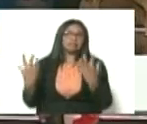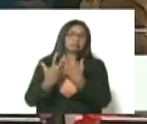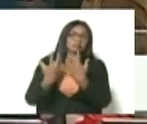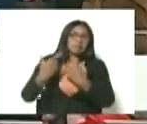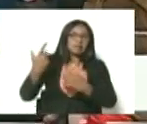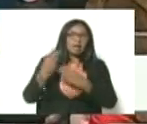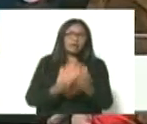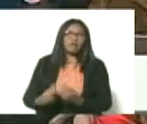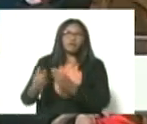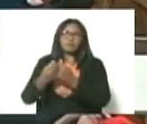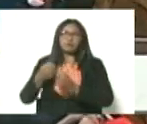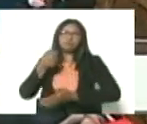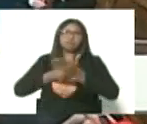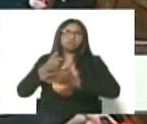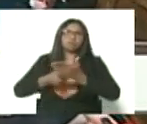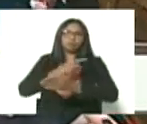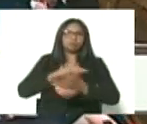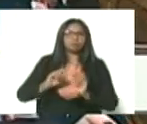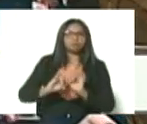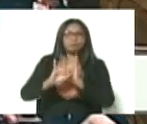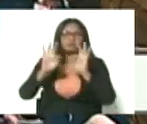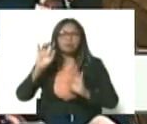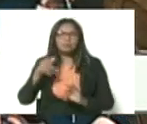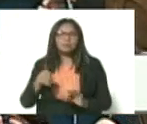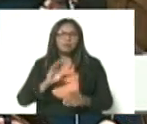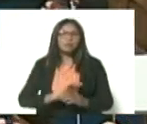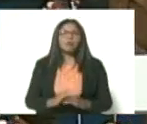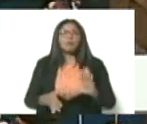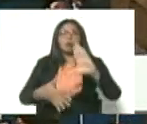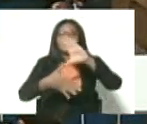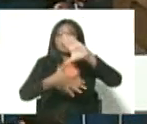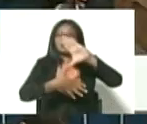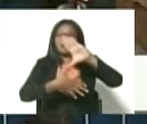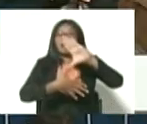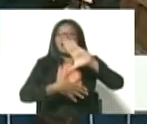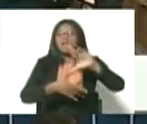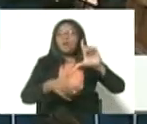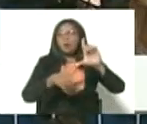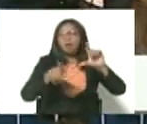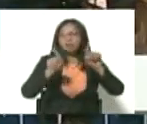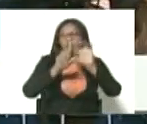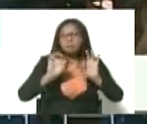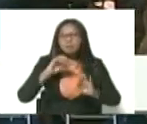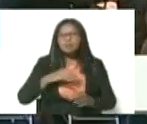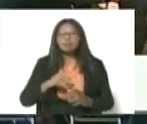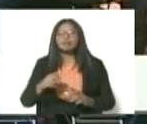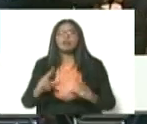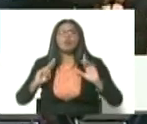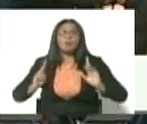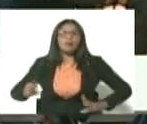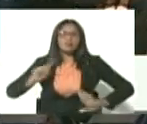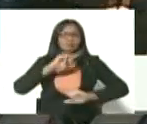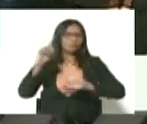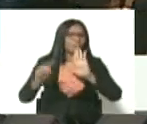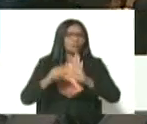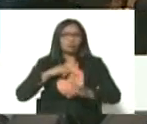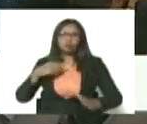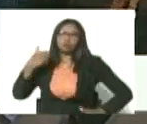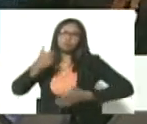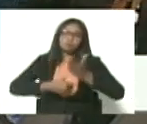pueblos, es una batalla que damos por nosotros, por América Latina y por la humanidad entera.